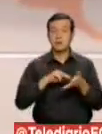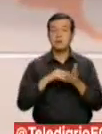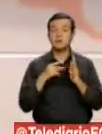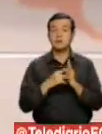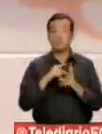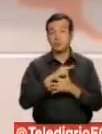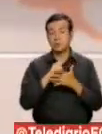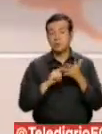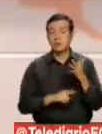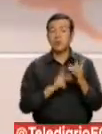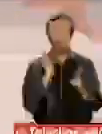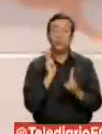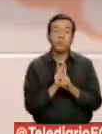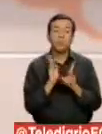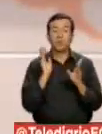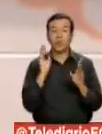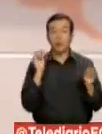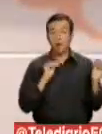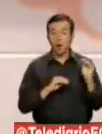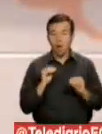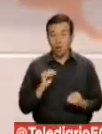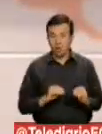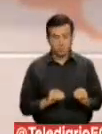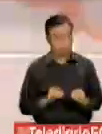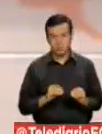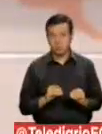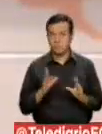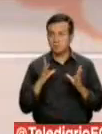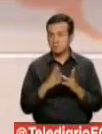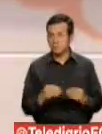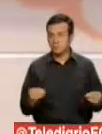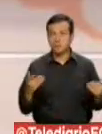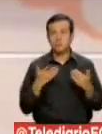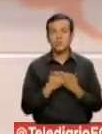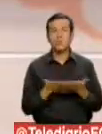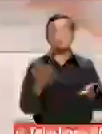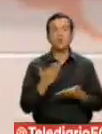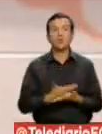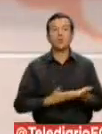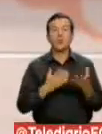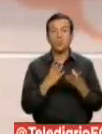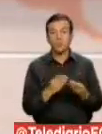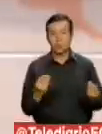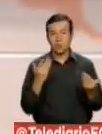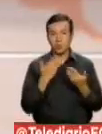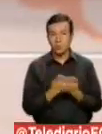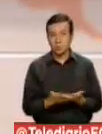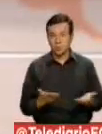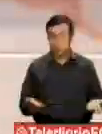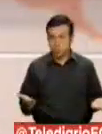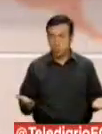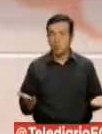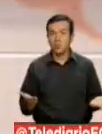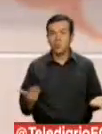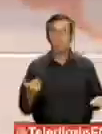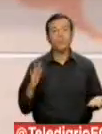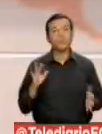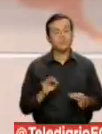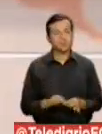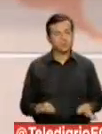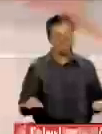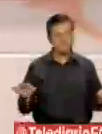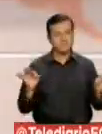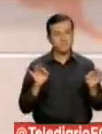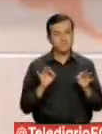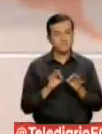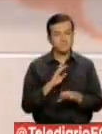solamente hubo un simple forjamiento, sino la desaparición de un documento o de un producto que es muy importante porque